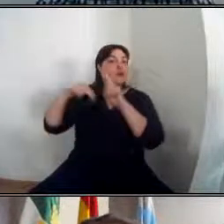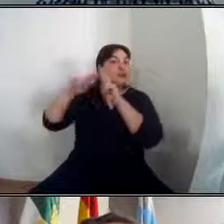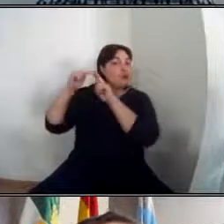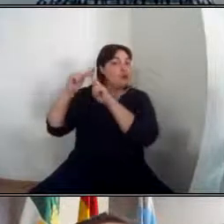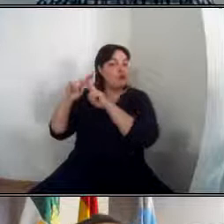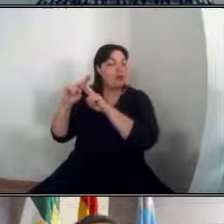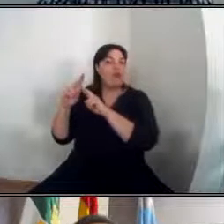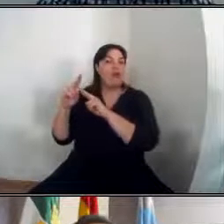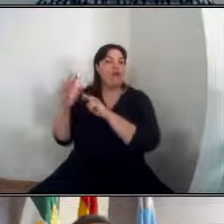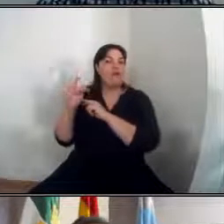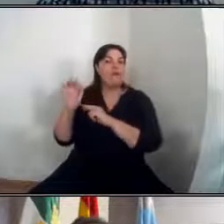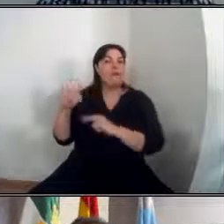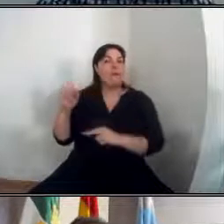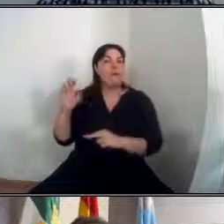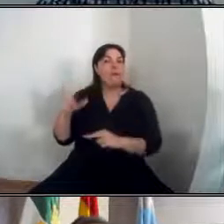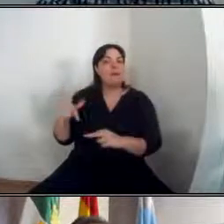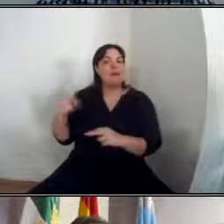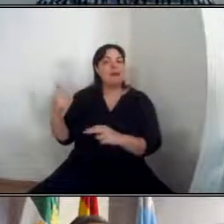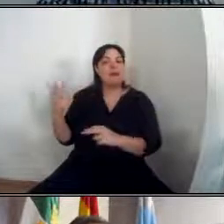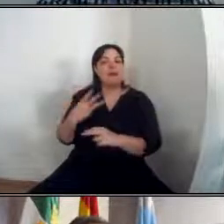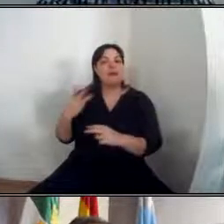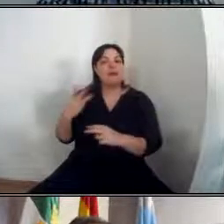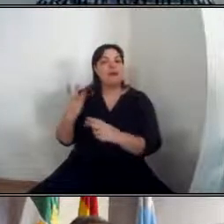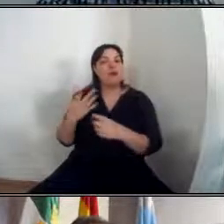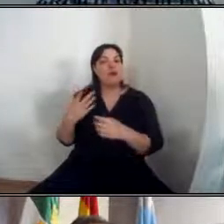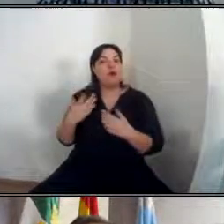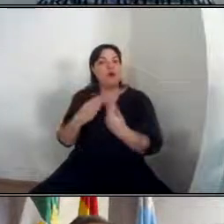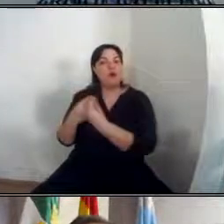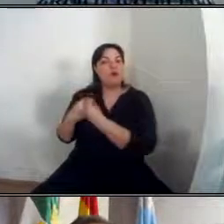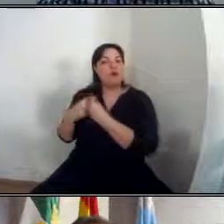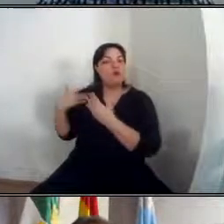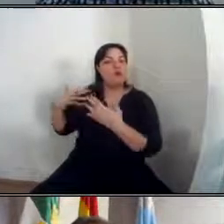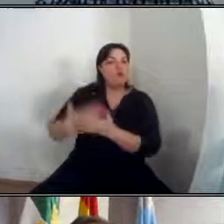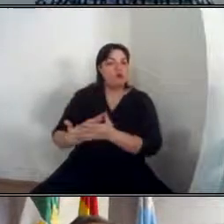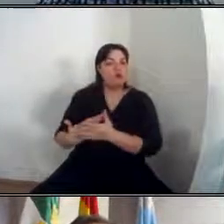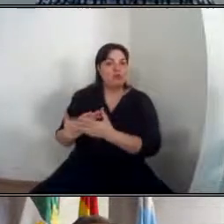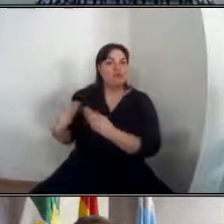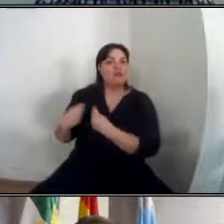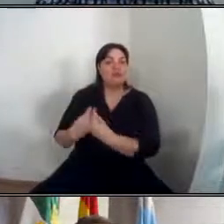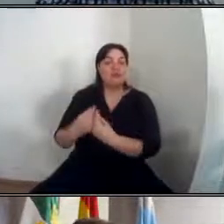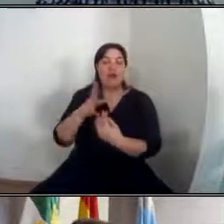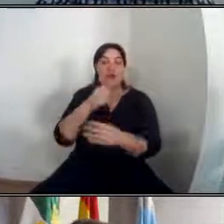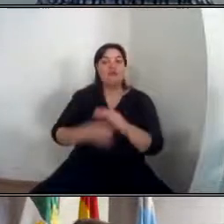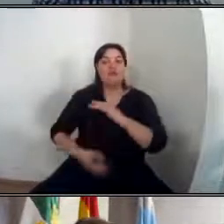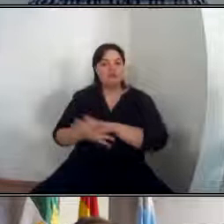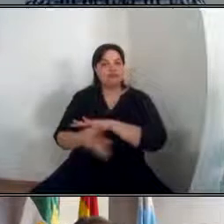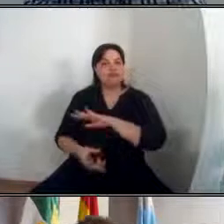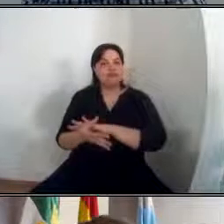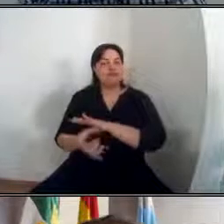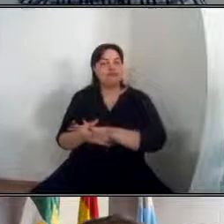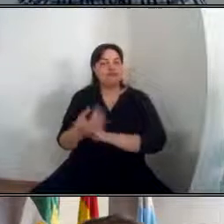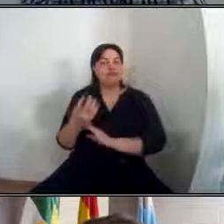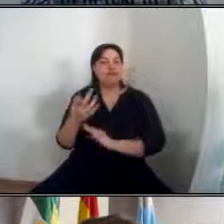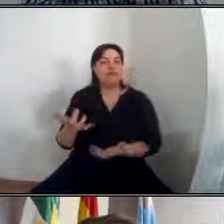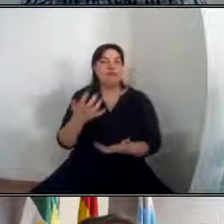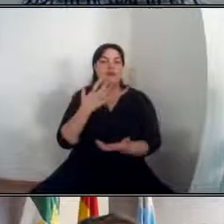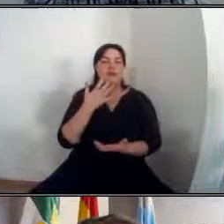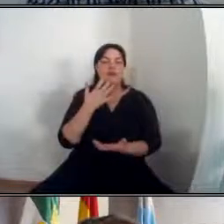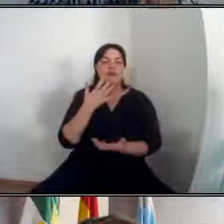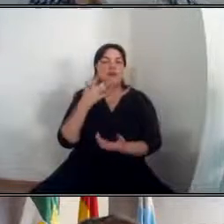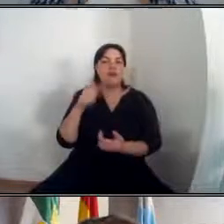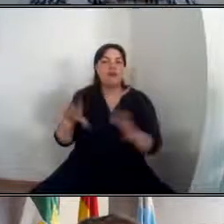forma conjunta desde hace ya bastante tiempo y que tan buenos frutos está dando, como por ejemplo este tipo